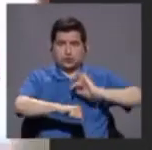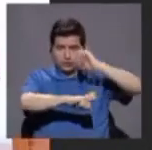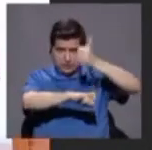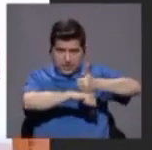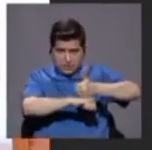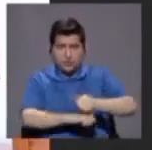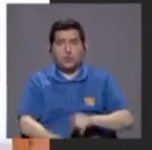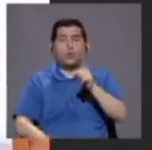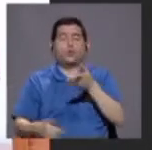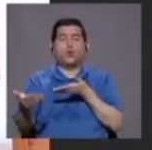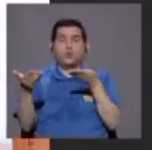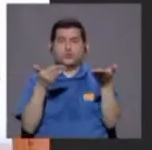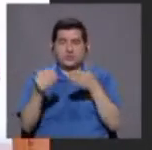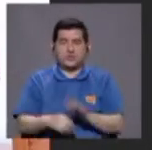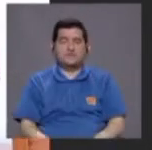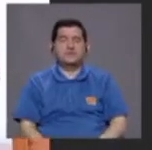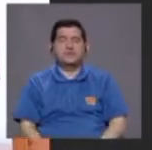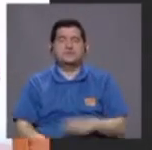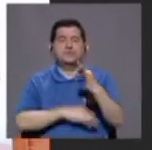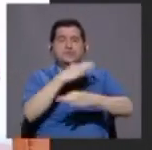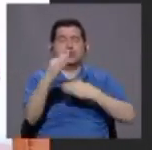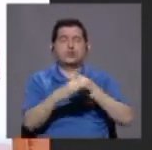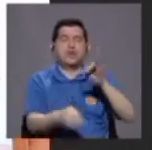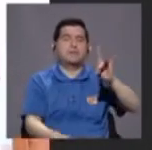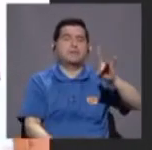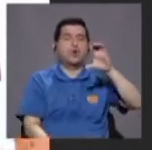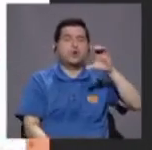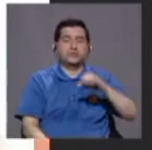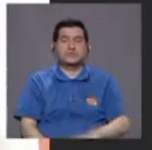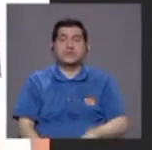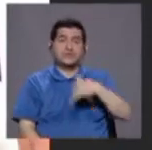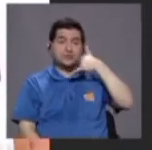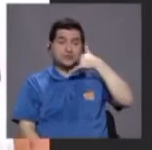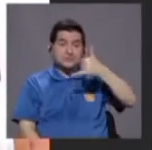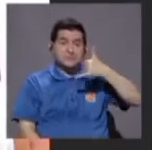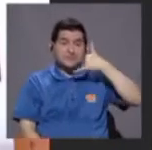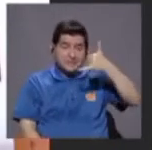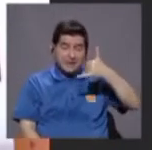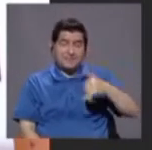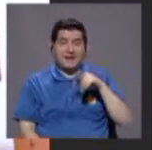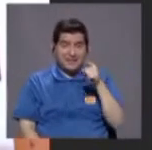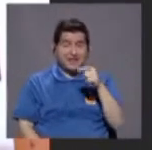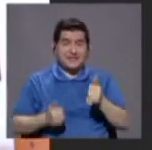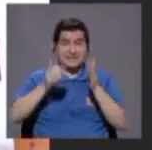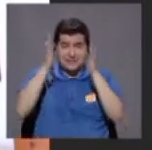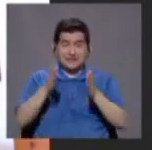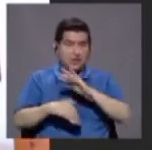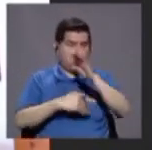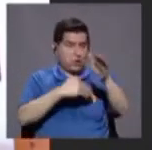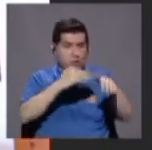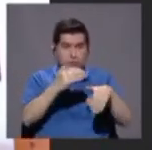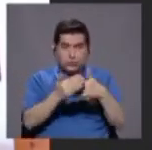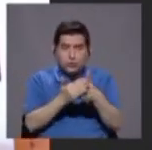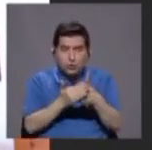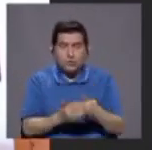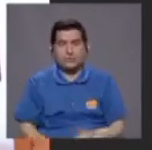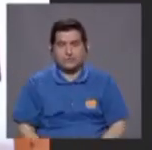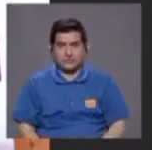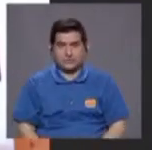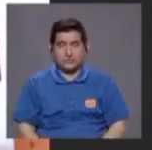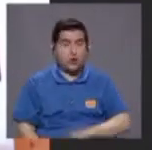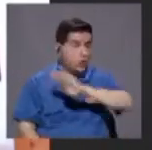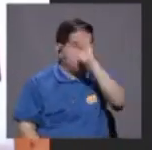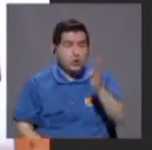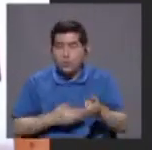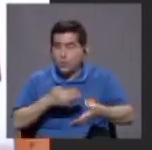un servicio 800 para llamarle al candidato. Eso nunca se había hecho en México.